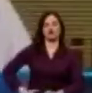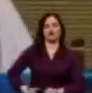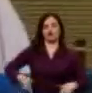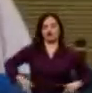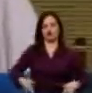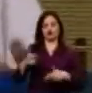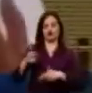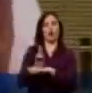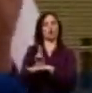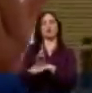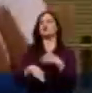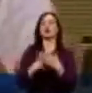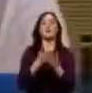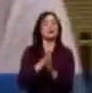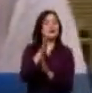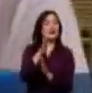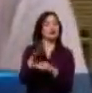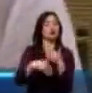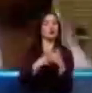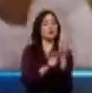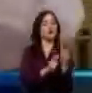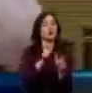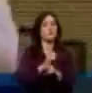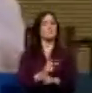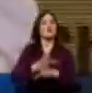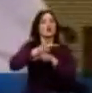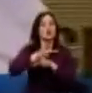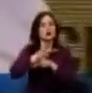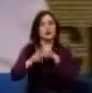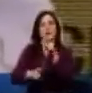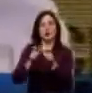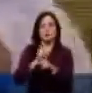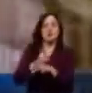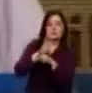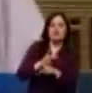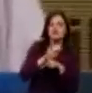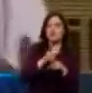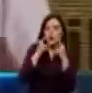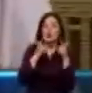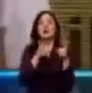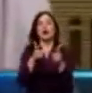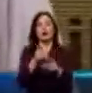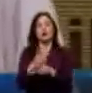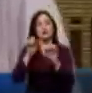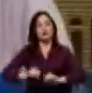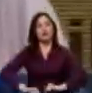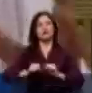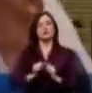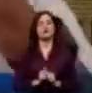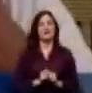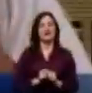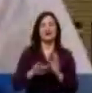de armas, etcétera. Pero está especializado para tratar a los ciudadanos, para tratar a la persona protegida. Entonces esto optimiza